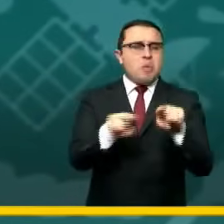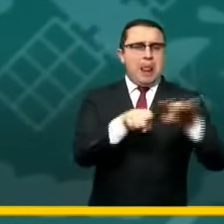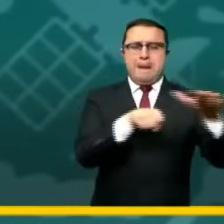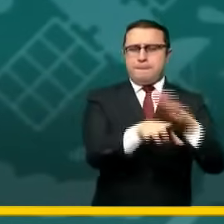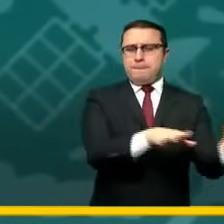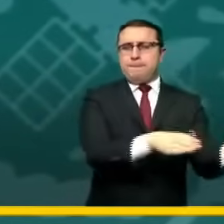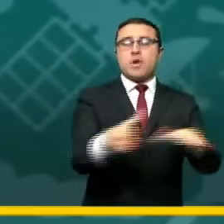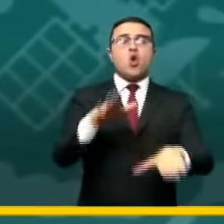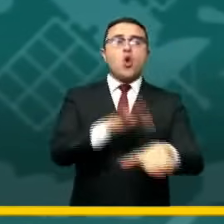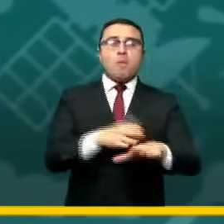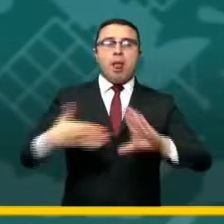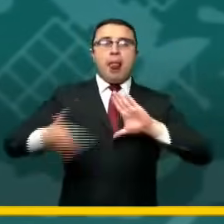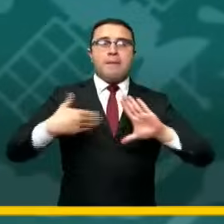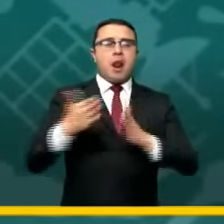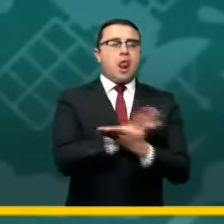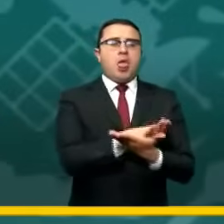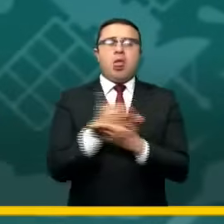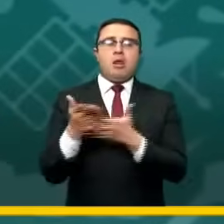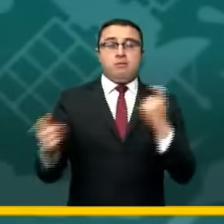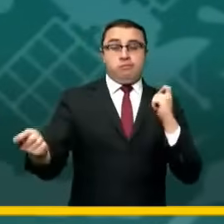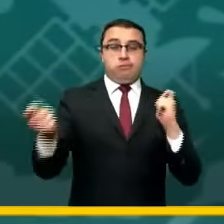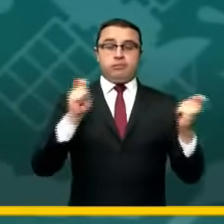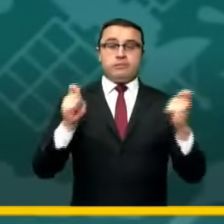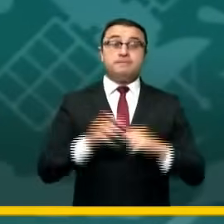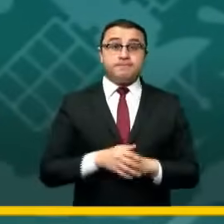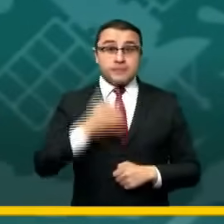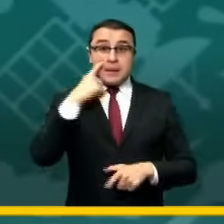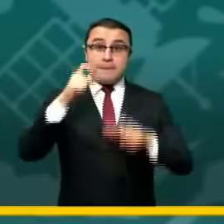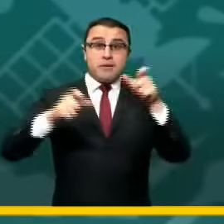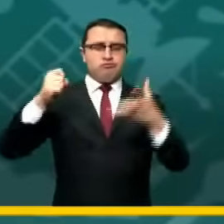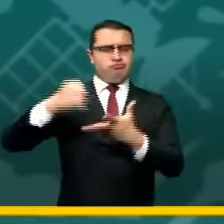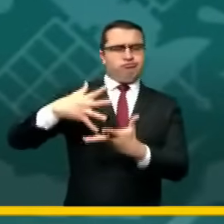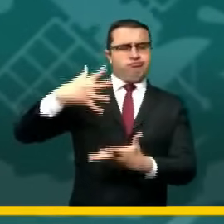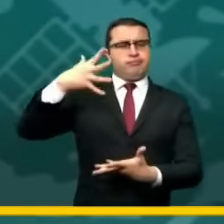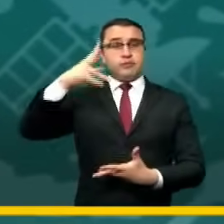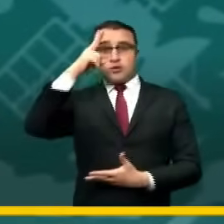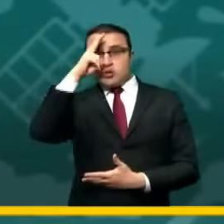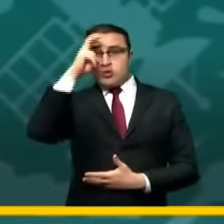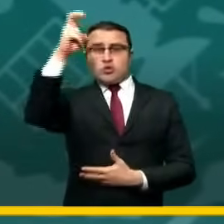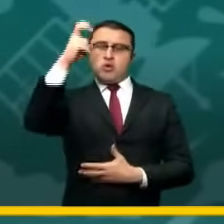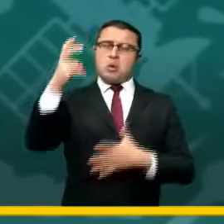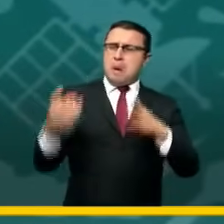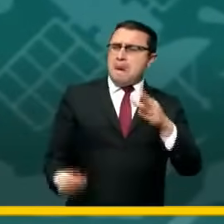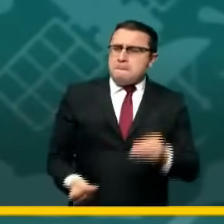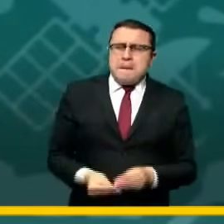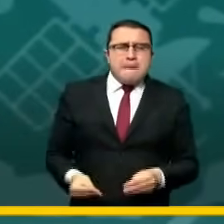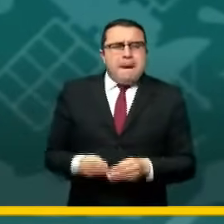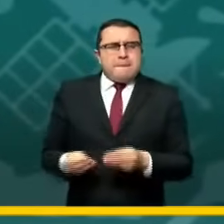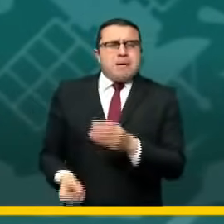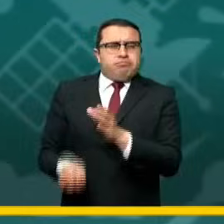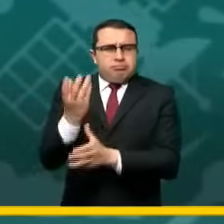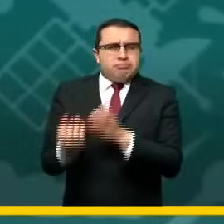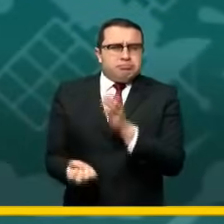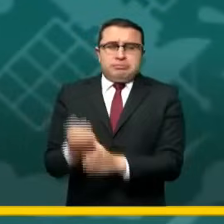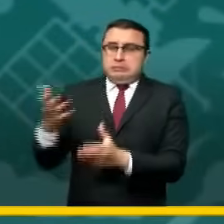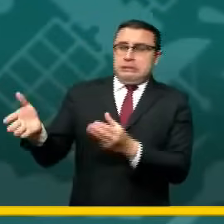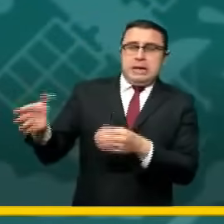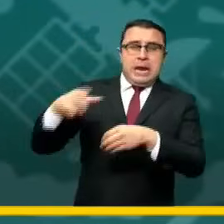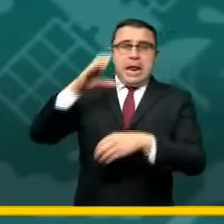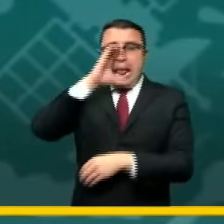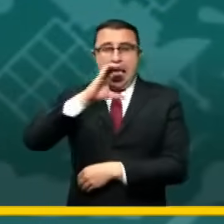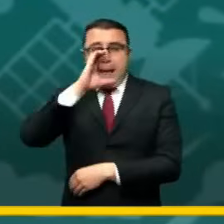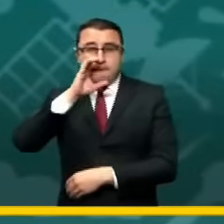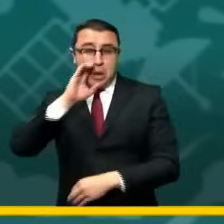Si los portadores de la riqueza del norte, intensiva en consumo de carbono, no permiten apagar